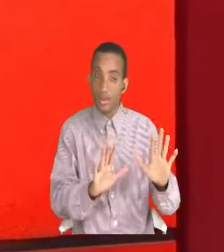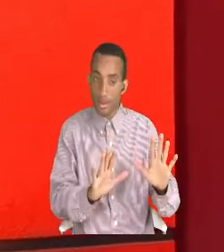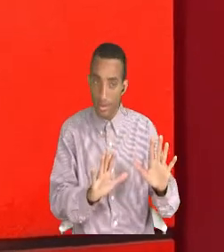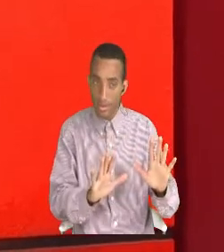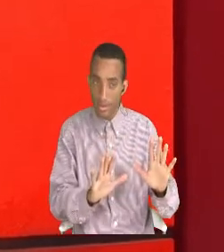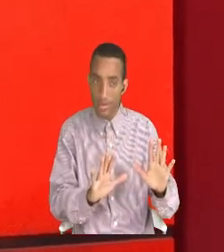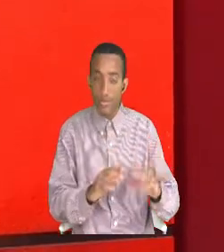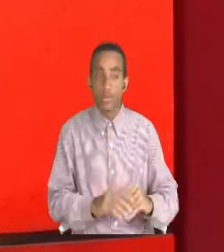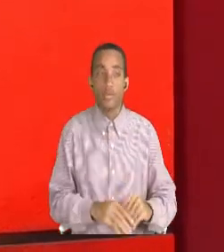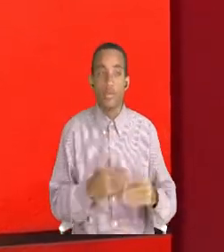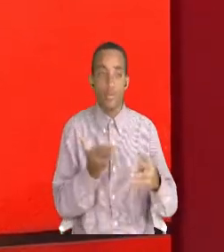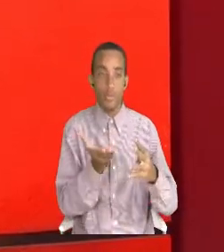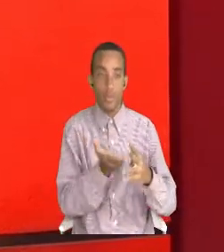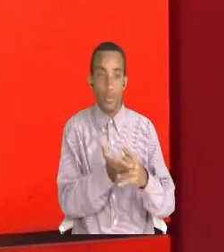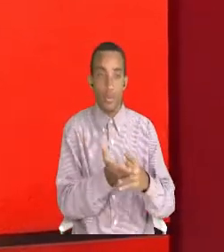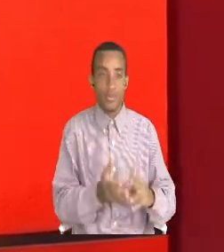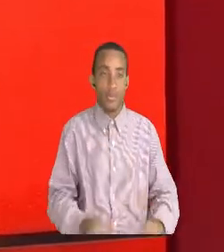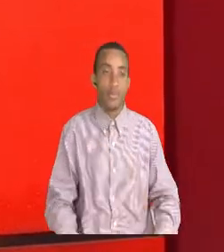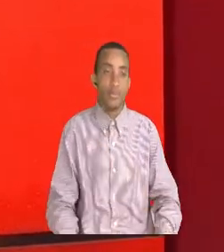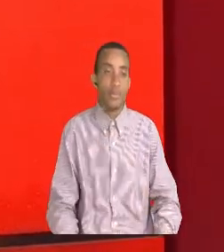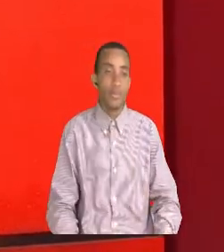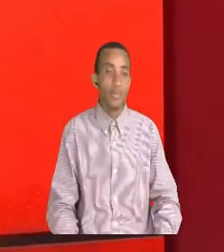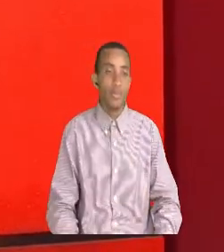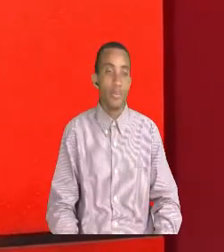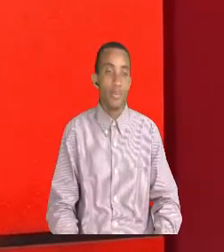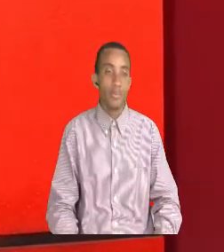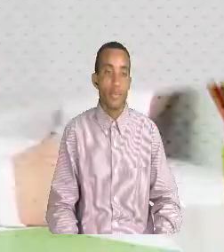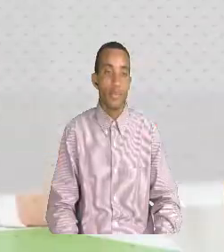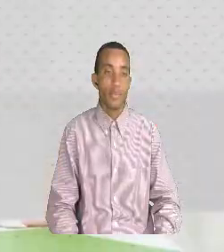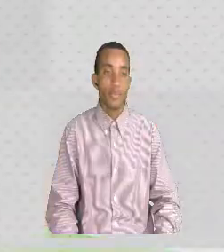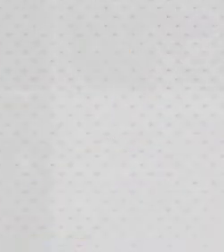vayan. Vamos a una pausa y seguimos aquí en casa.